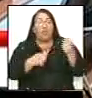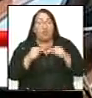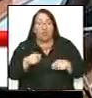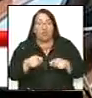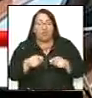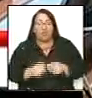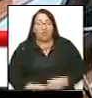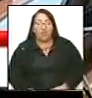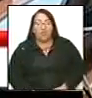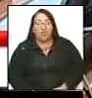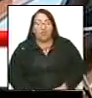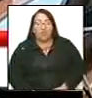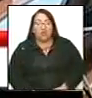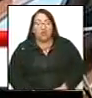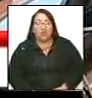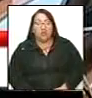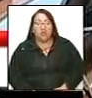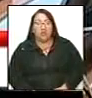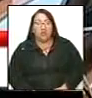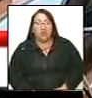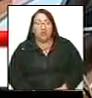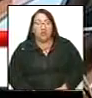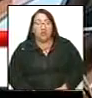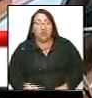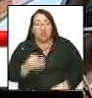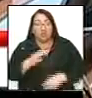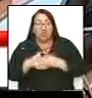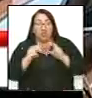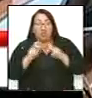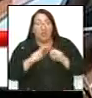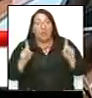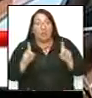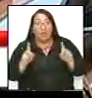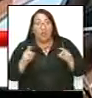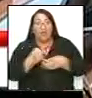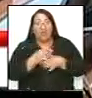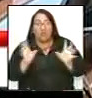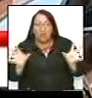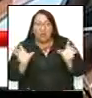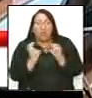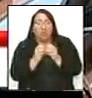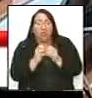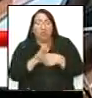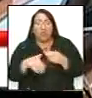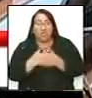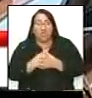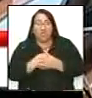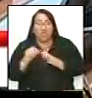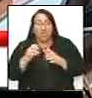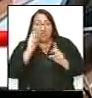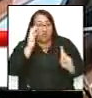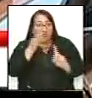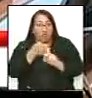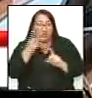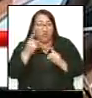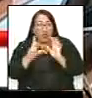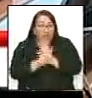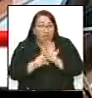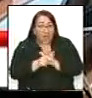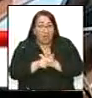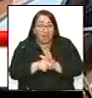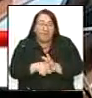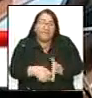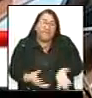a la luz de las capacidades reales de investigación al tema pero todo de manera sincrónica o sea si hacemos un enfoque puramente legislativo